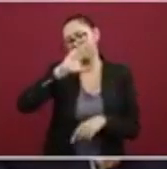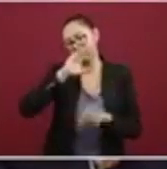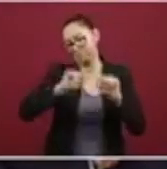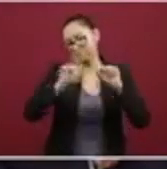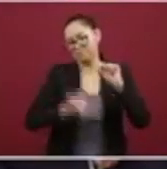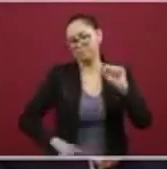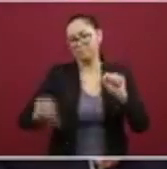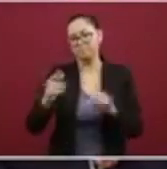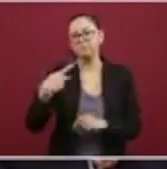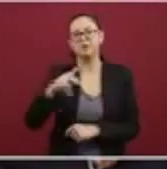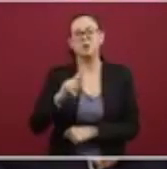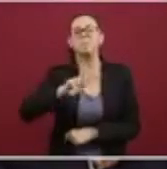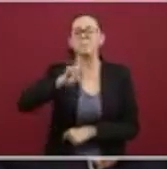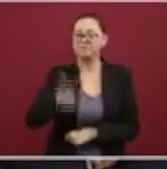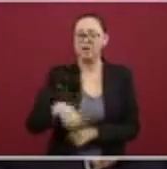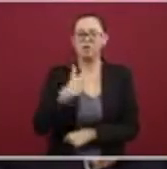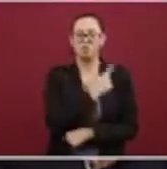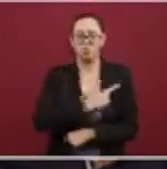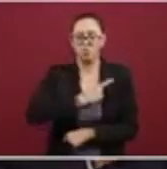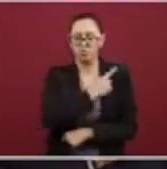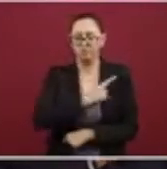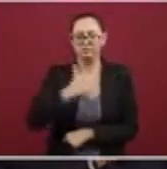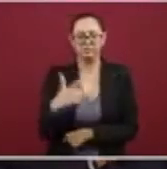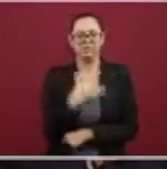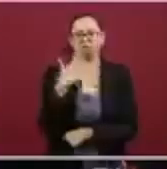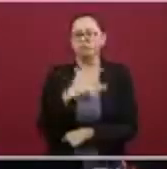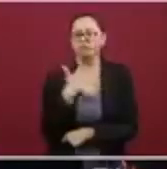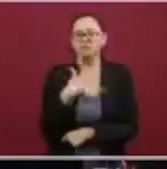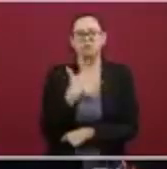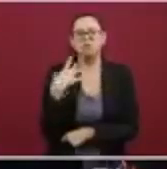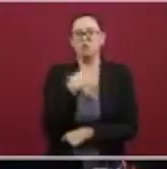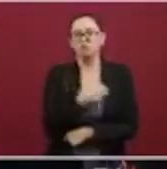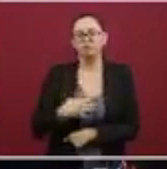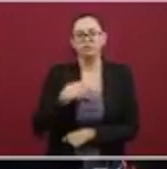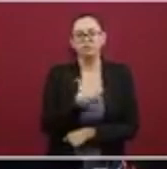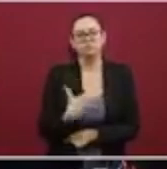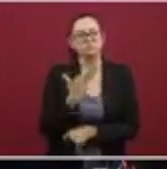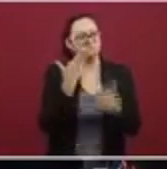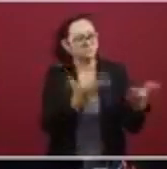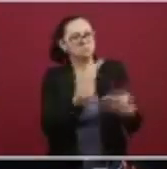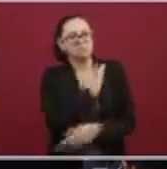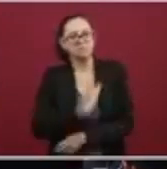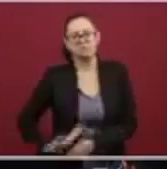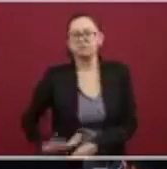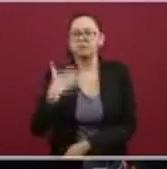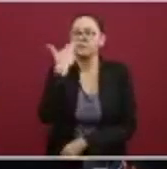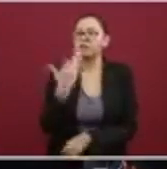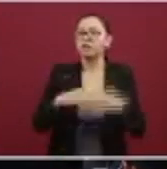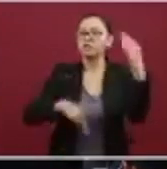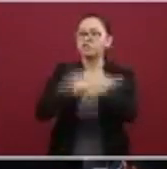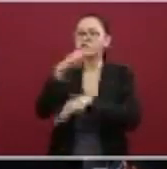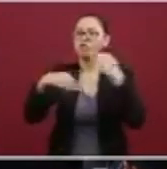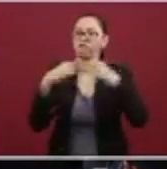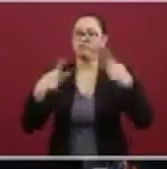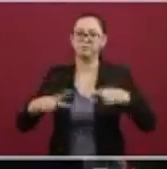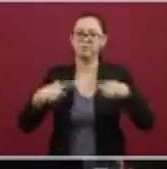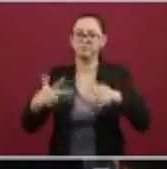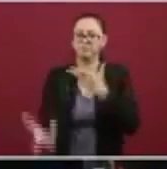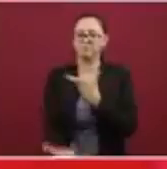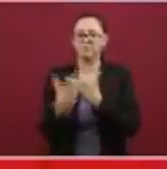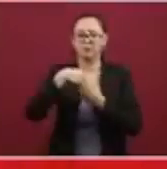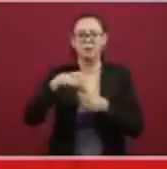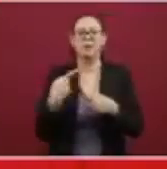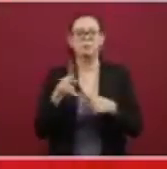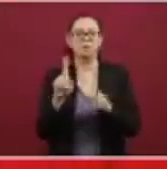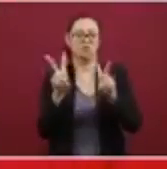placer tener un presidente que quiera incluir a toda la sociedad. Estoy muy contenta particularmente, pero en el área de salud también